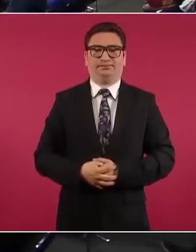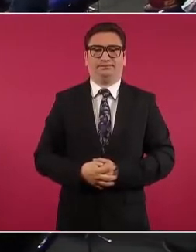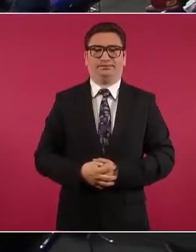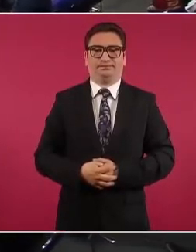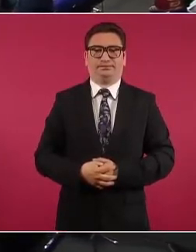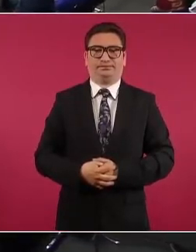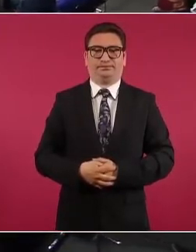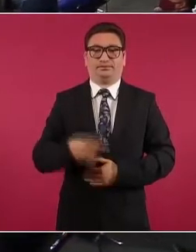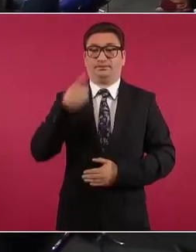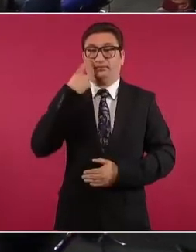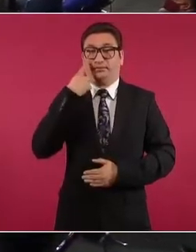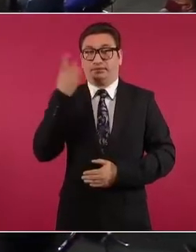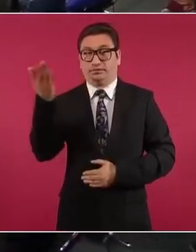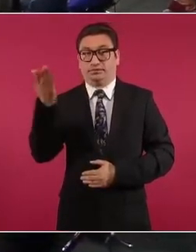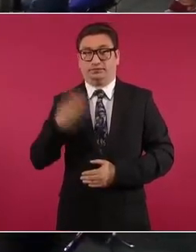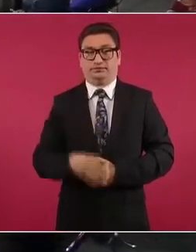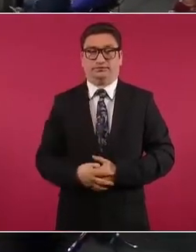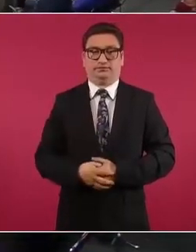Miren,